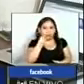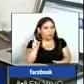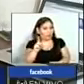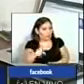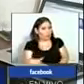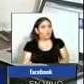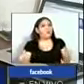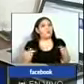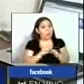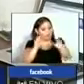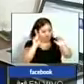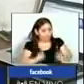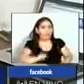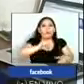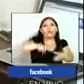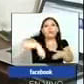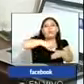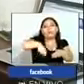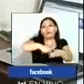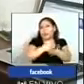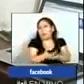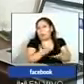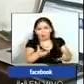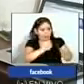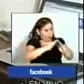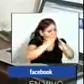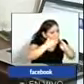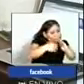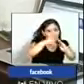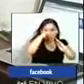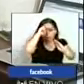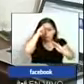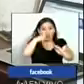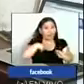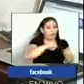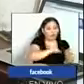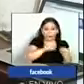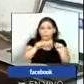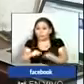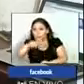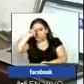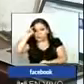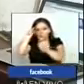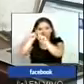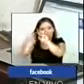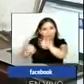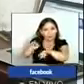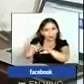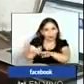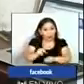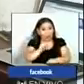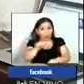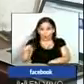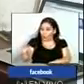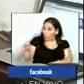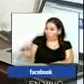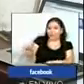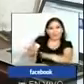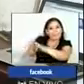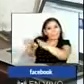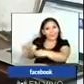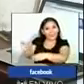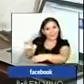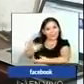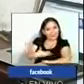que también puede Hacer algún trabajo doméstico Luego pues yo me vengo A mis tareas A ellos los pongo En esta otra mesa A trabajar